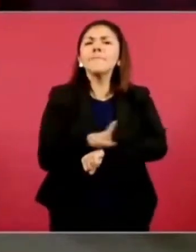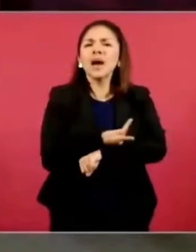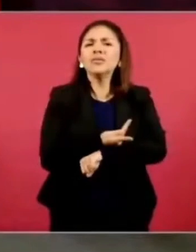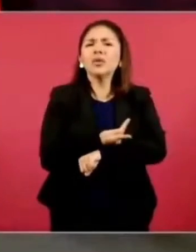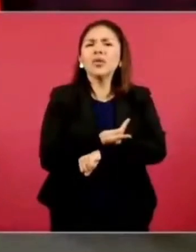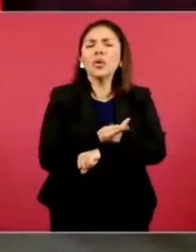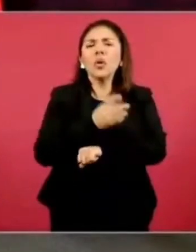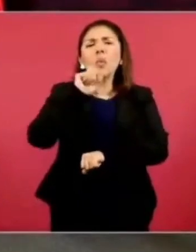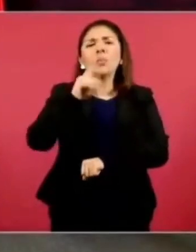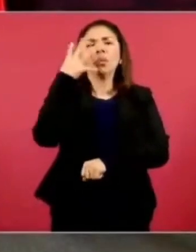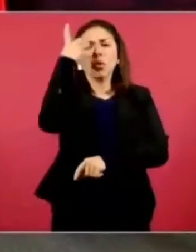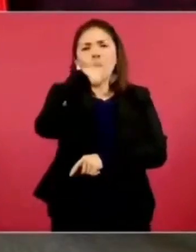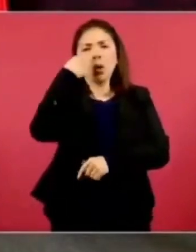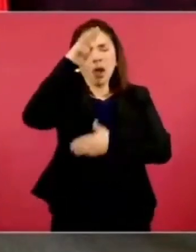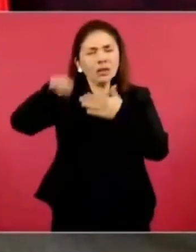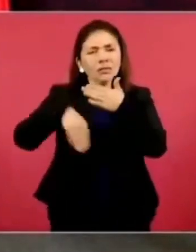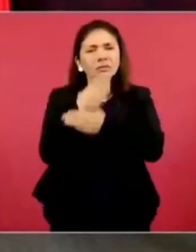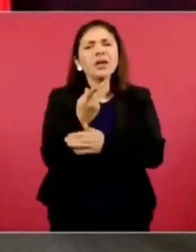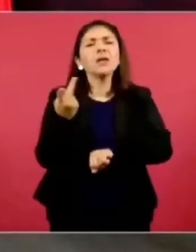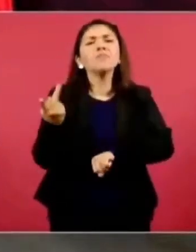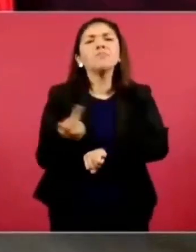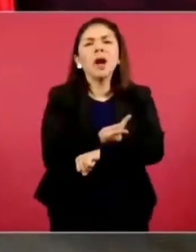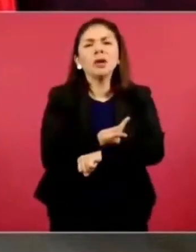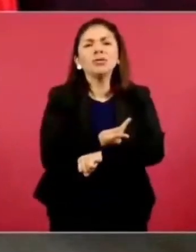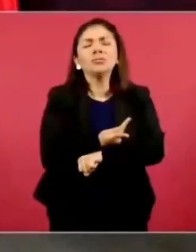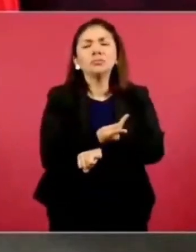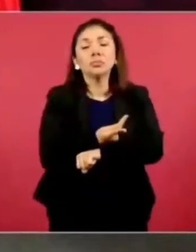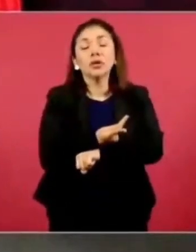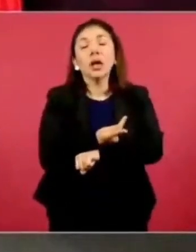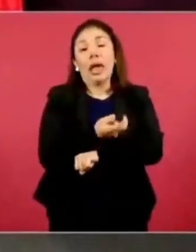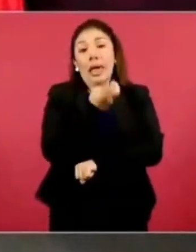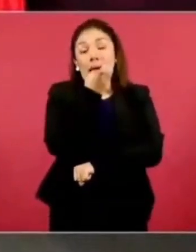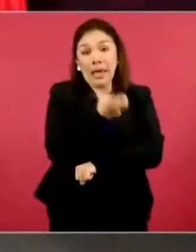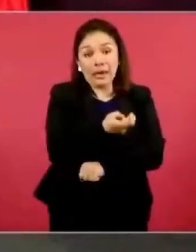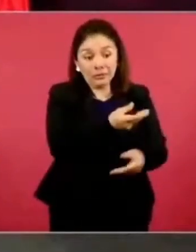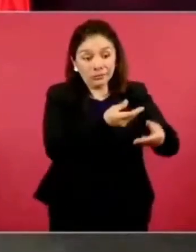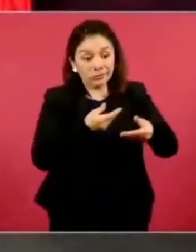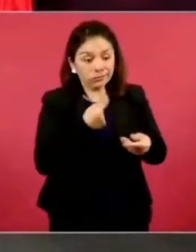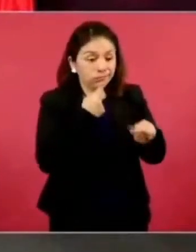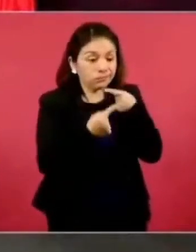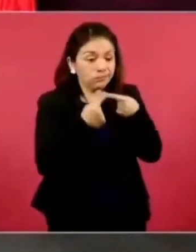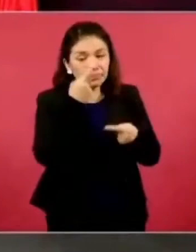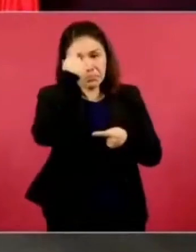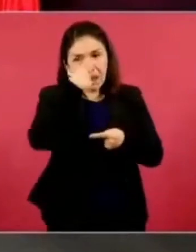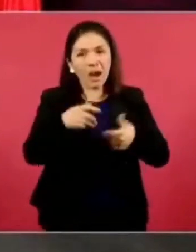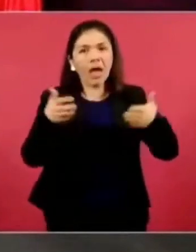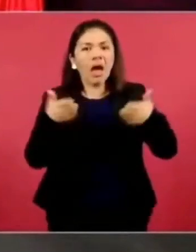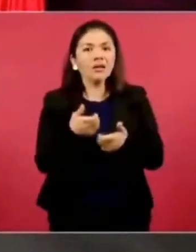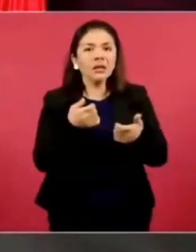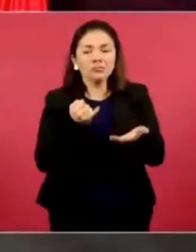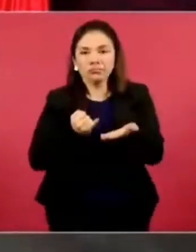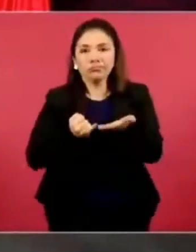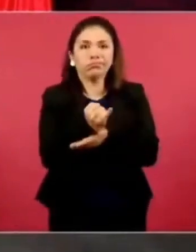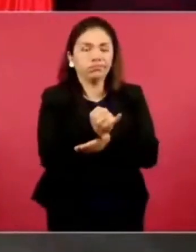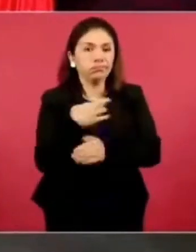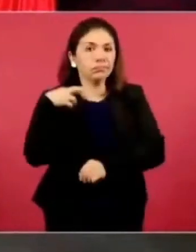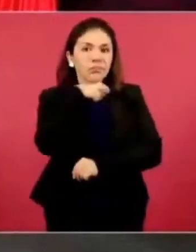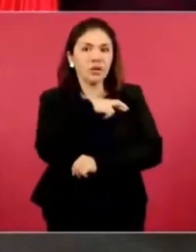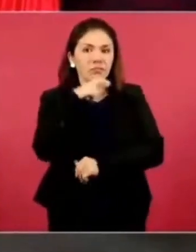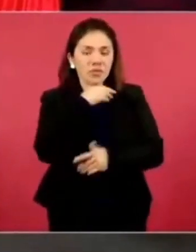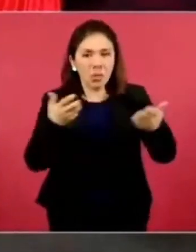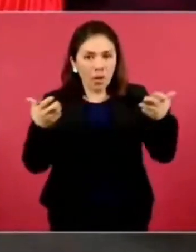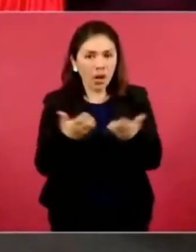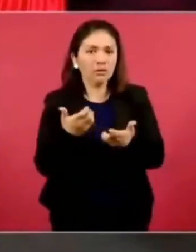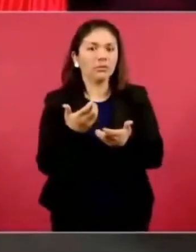últimas 24 horas y tomamos decisiones, actuamos